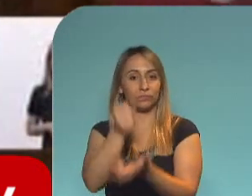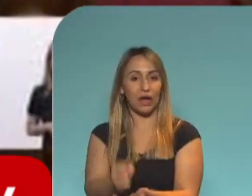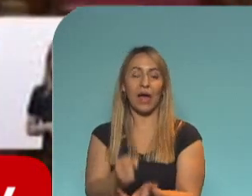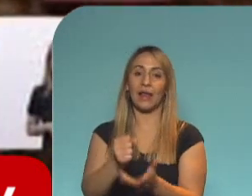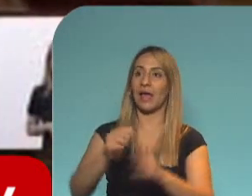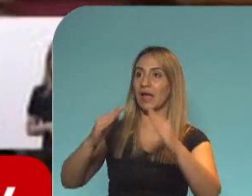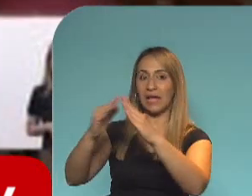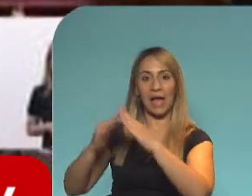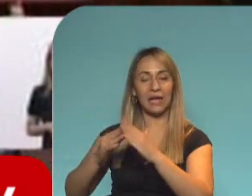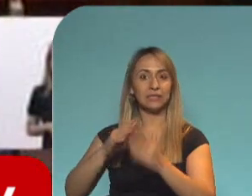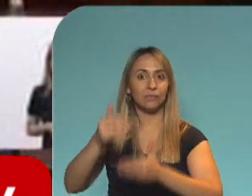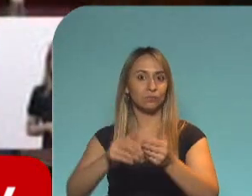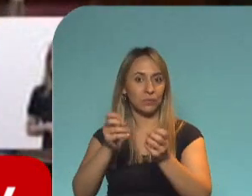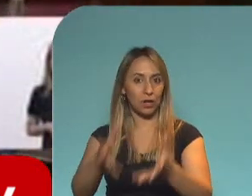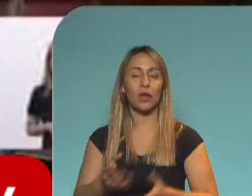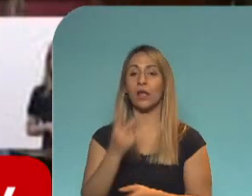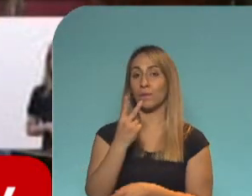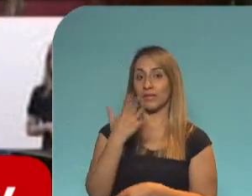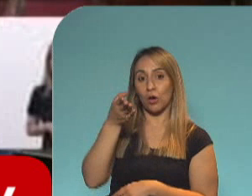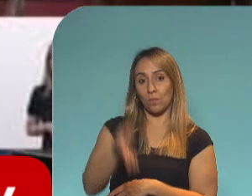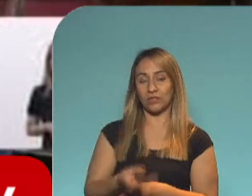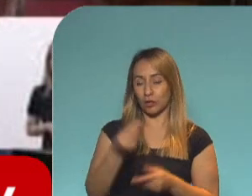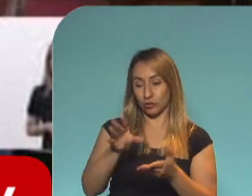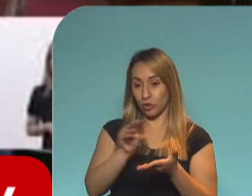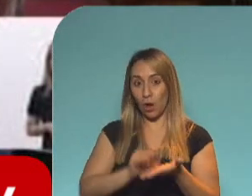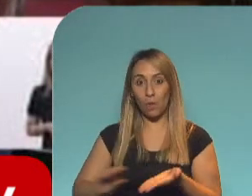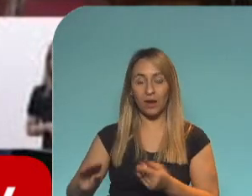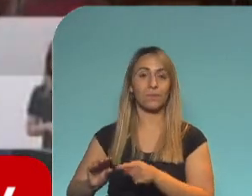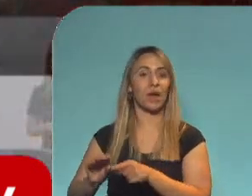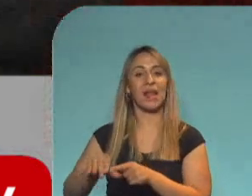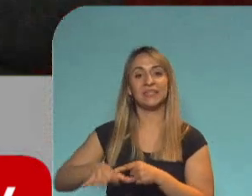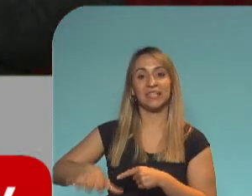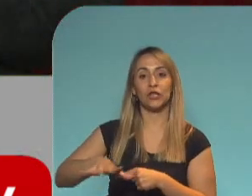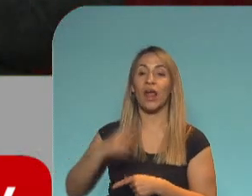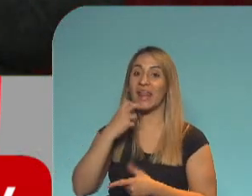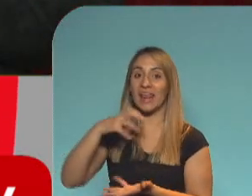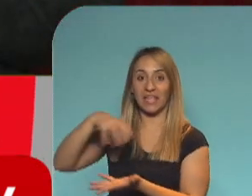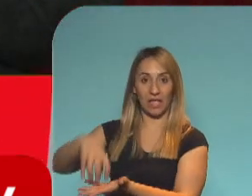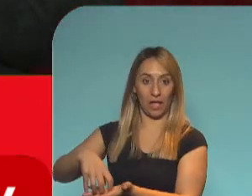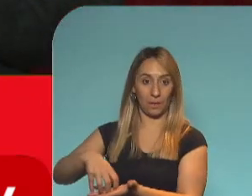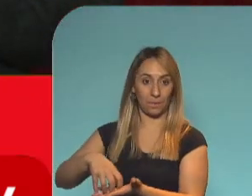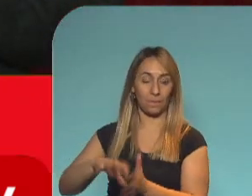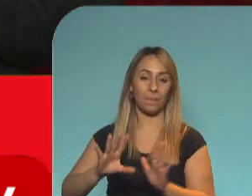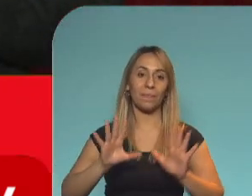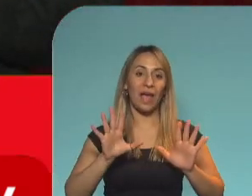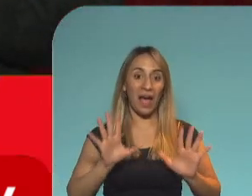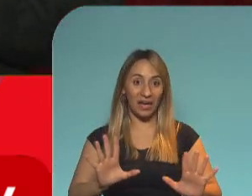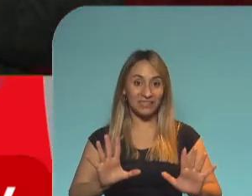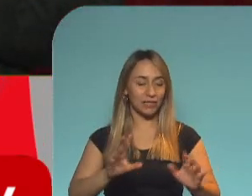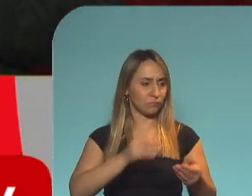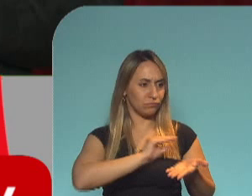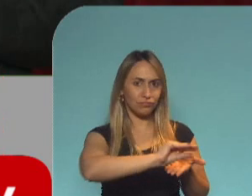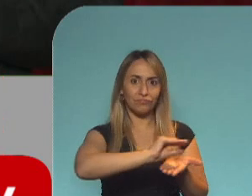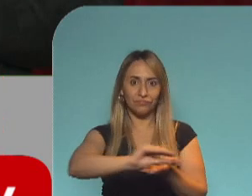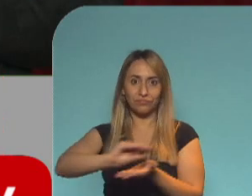condiciones habitacionales del país y un 25% restante al sector de la energía. En su exposición, Alfredo,